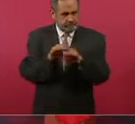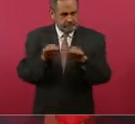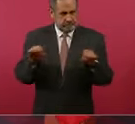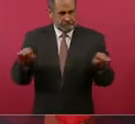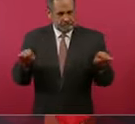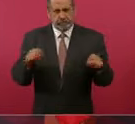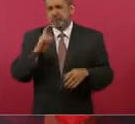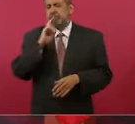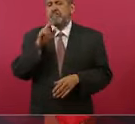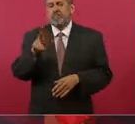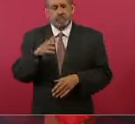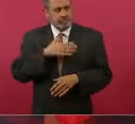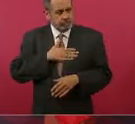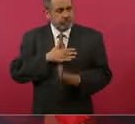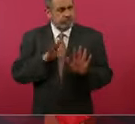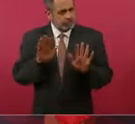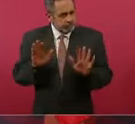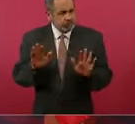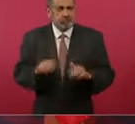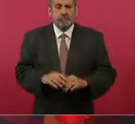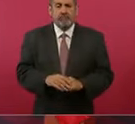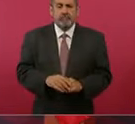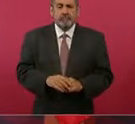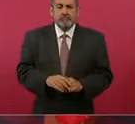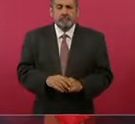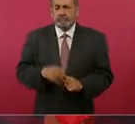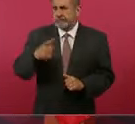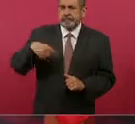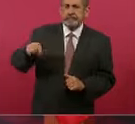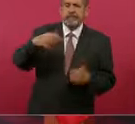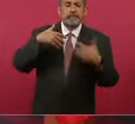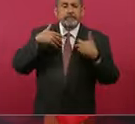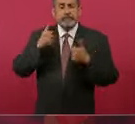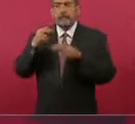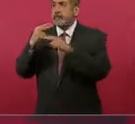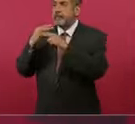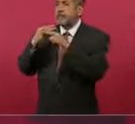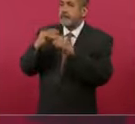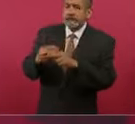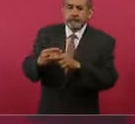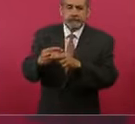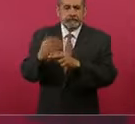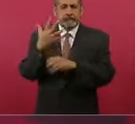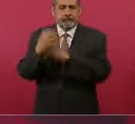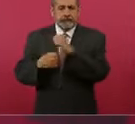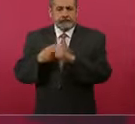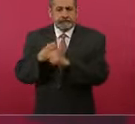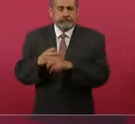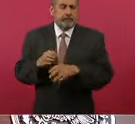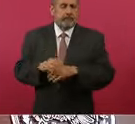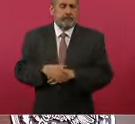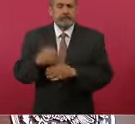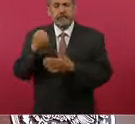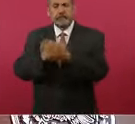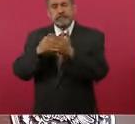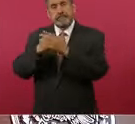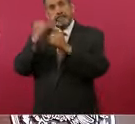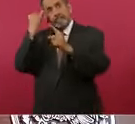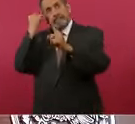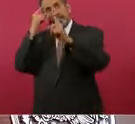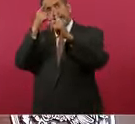vale más porque que se entienda. O sea, nosotros luchamos por